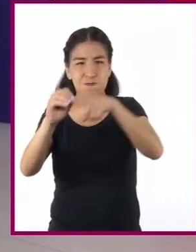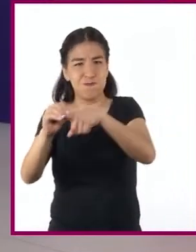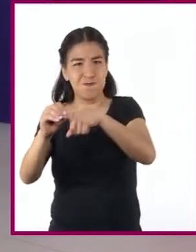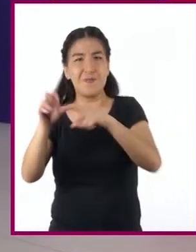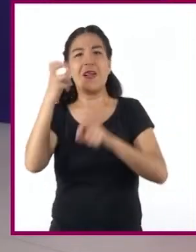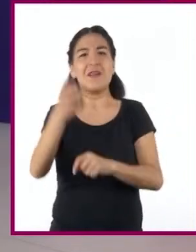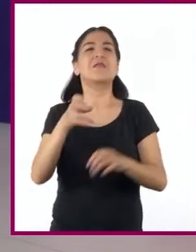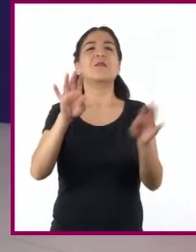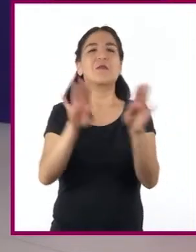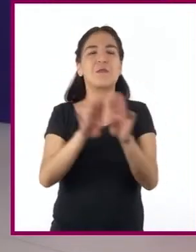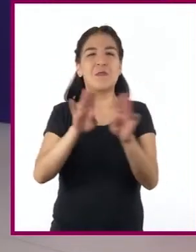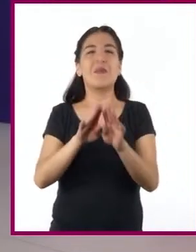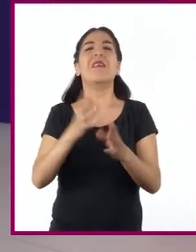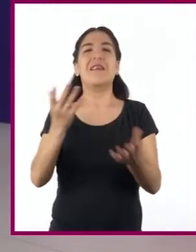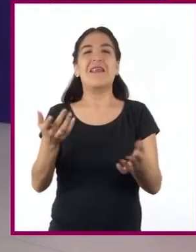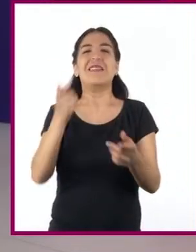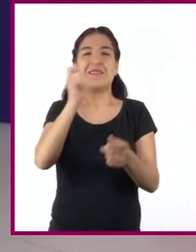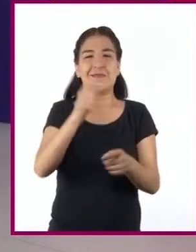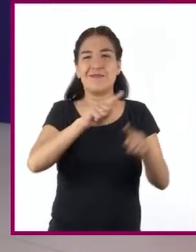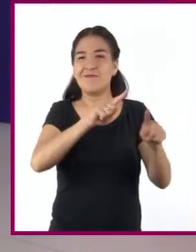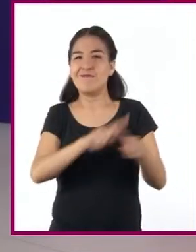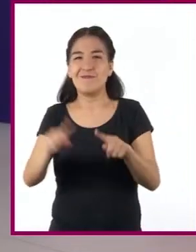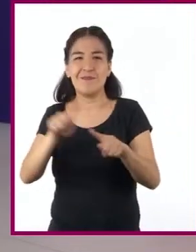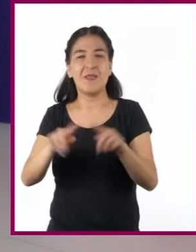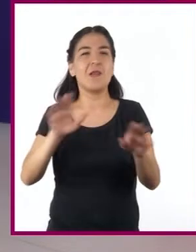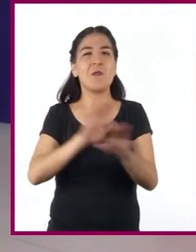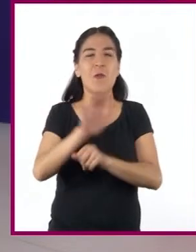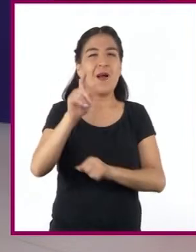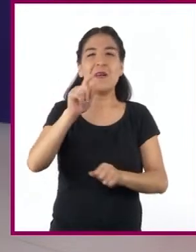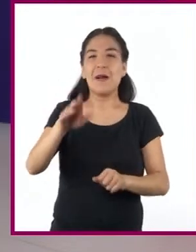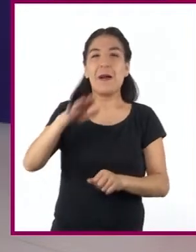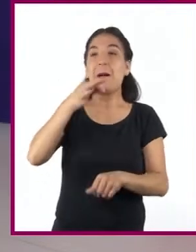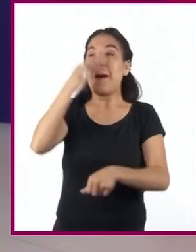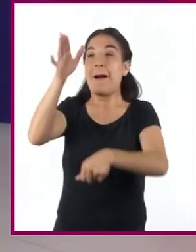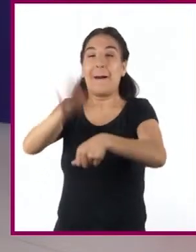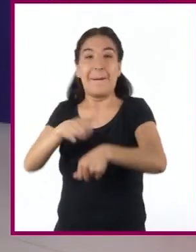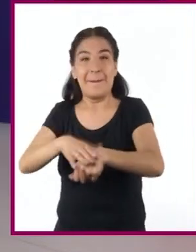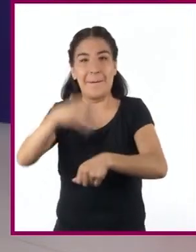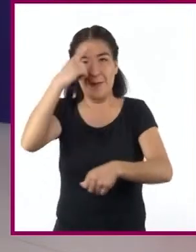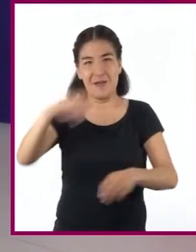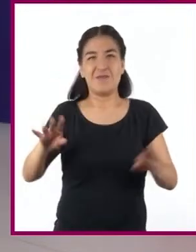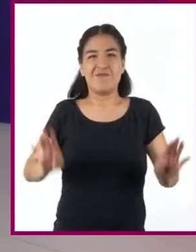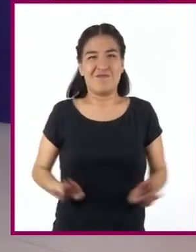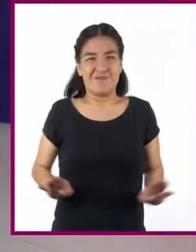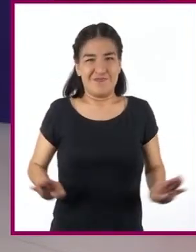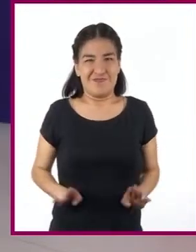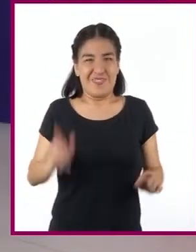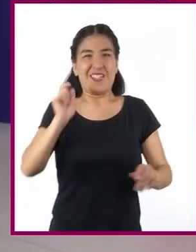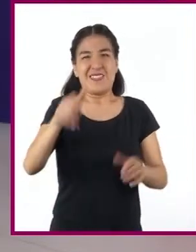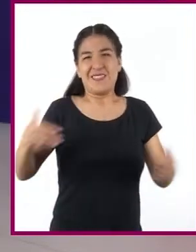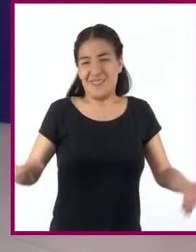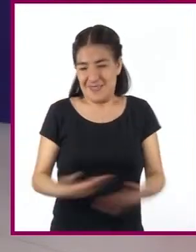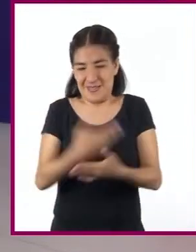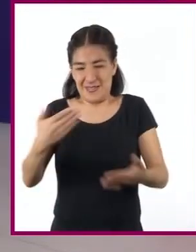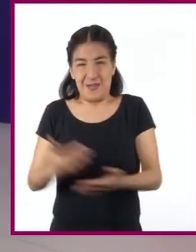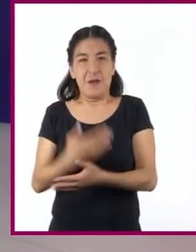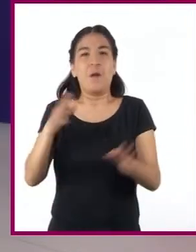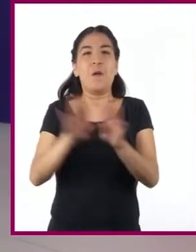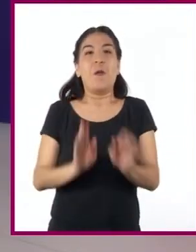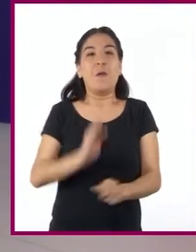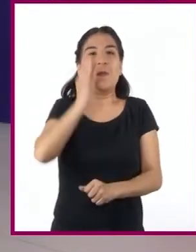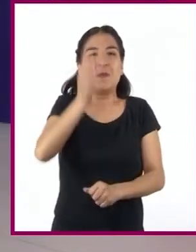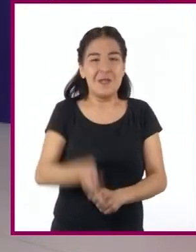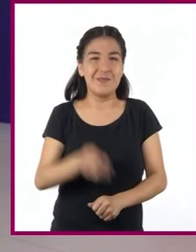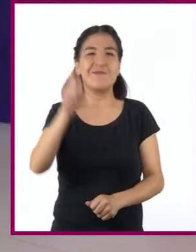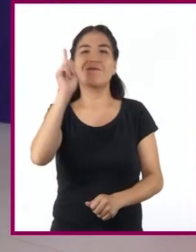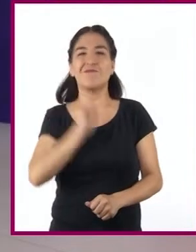desarrollado diferentes mecanismos como señales químicas y comportamientos reproductivos que permiten que las hembras y